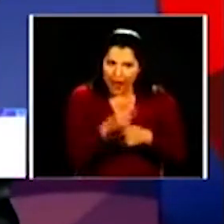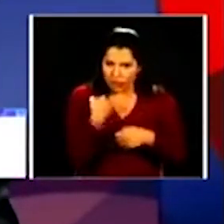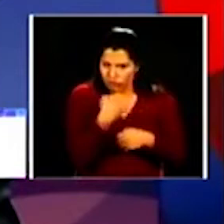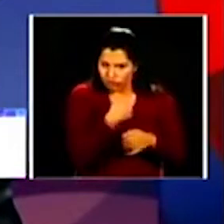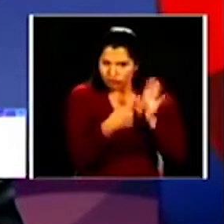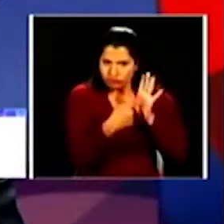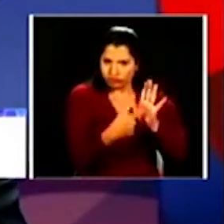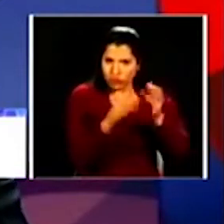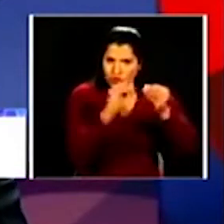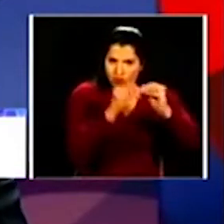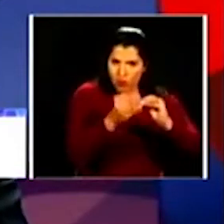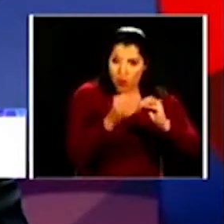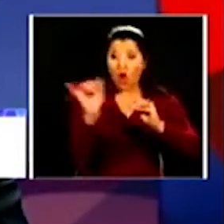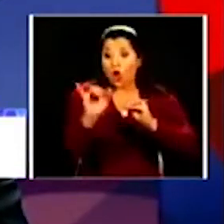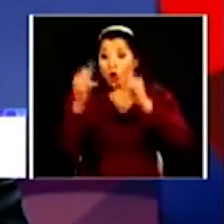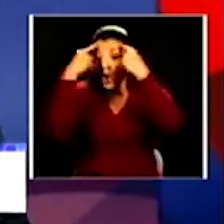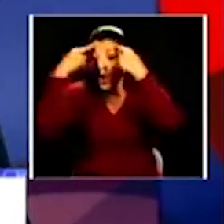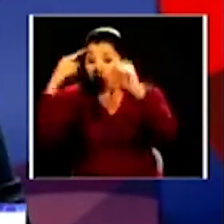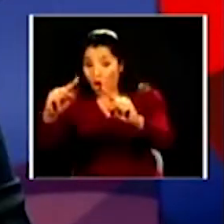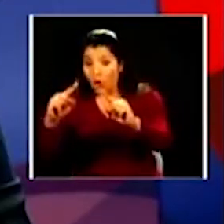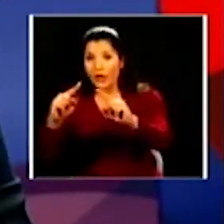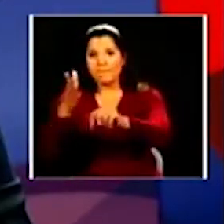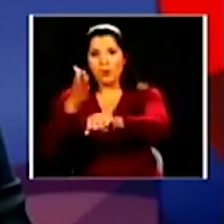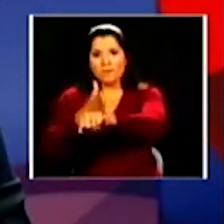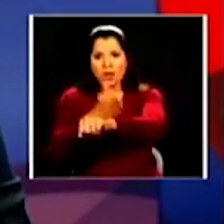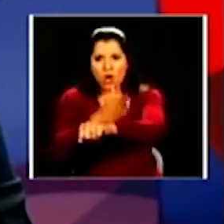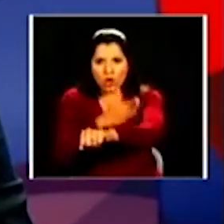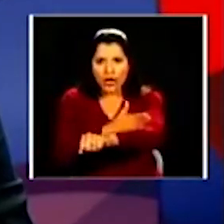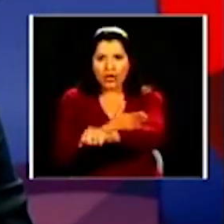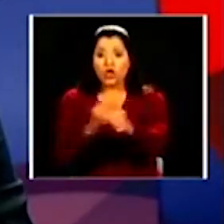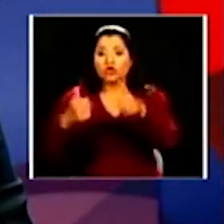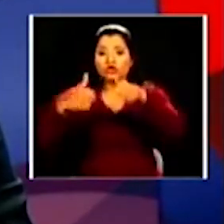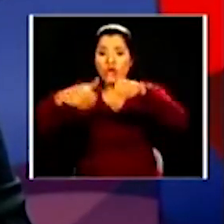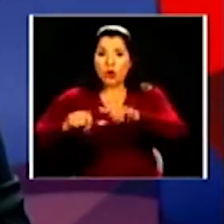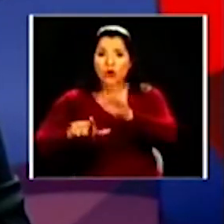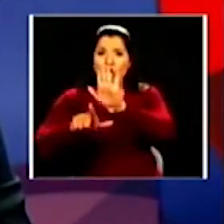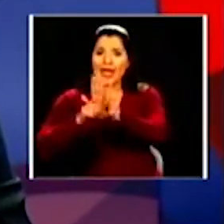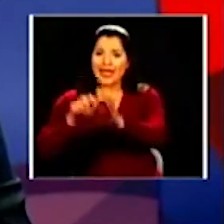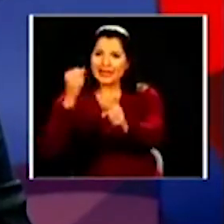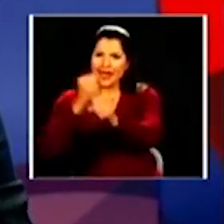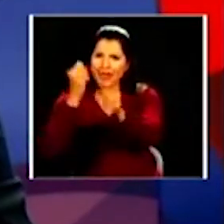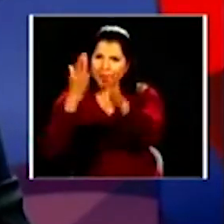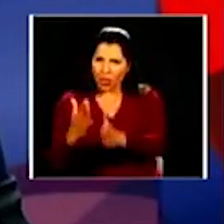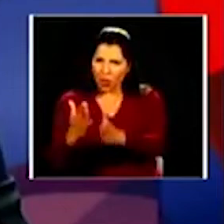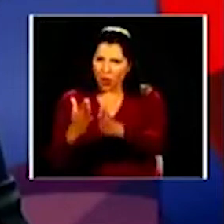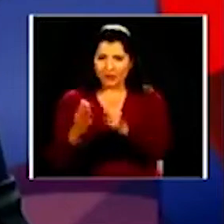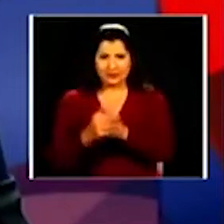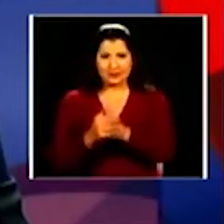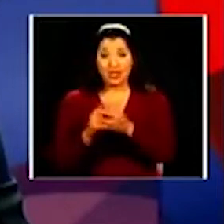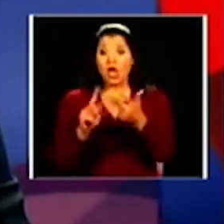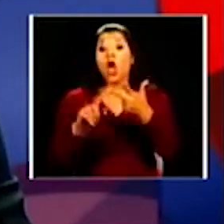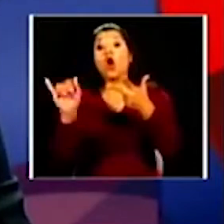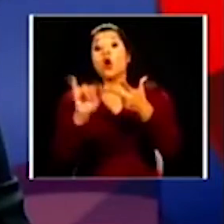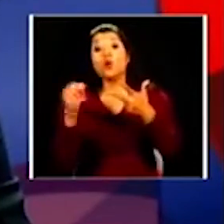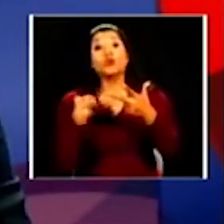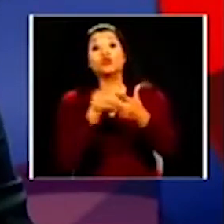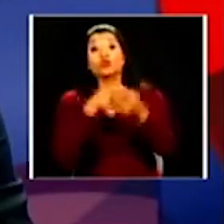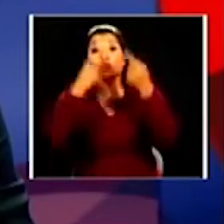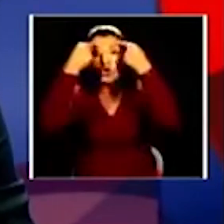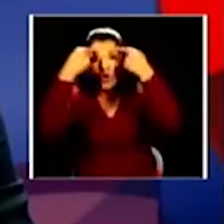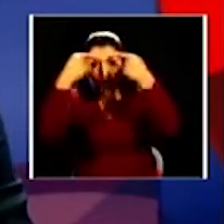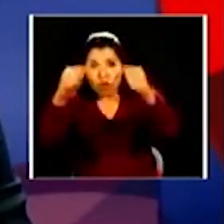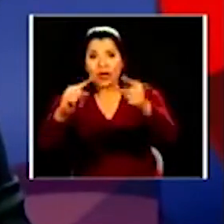así como logramos resultados en las convenciones colectivas, que no se habían hecho a 30 años, así como logramos resultados en